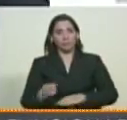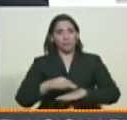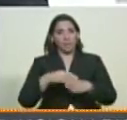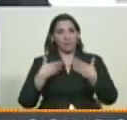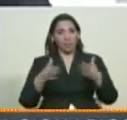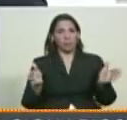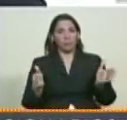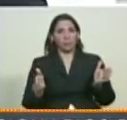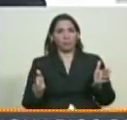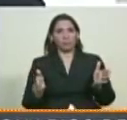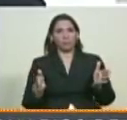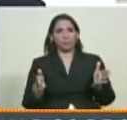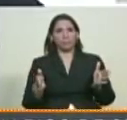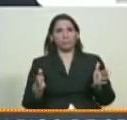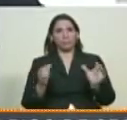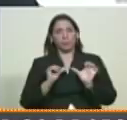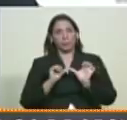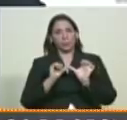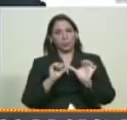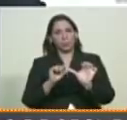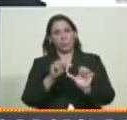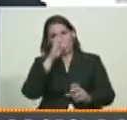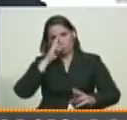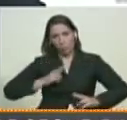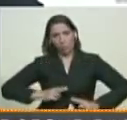Público seguirá siendo un punto de honor